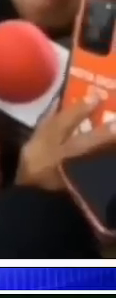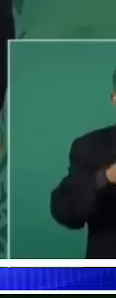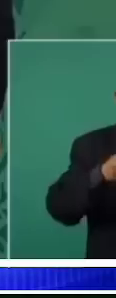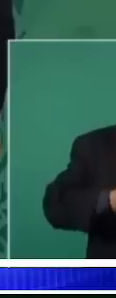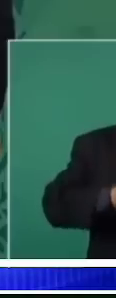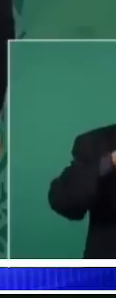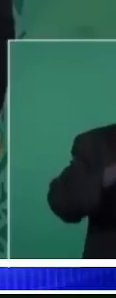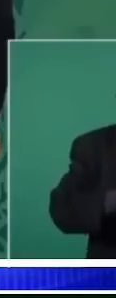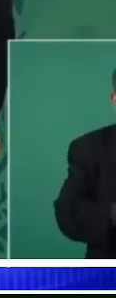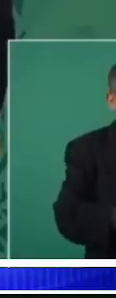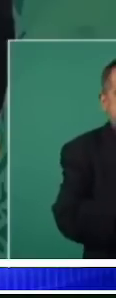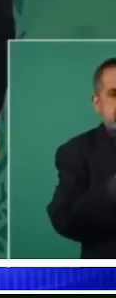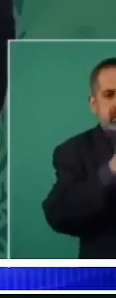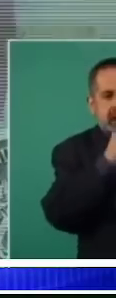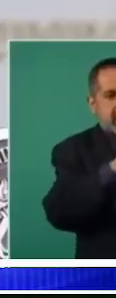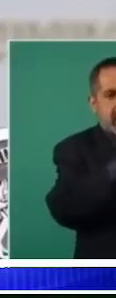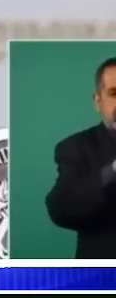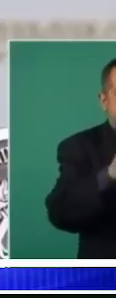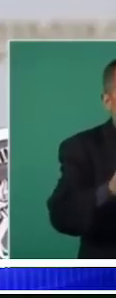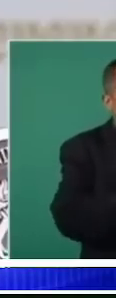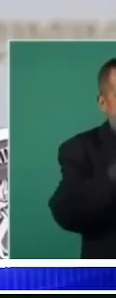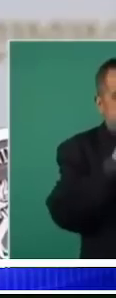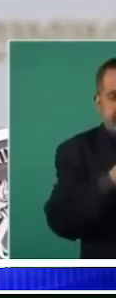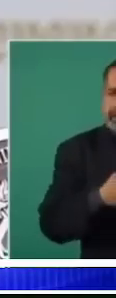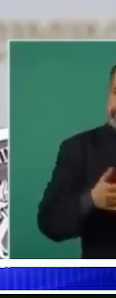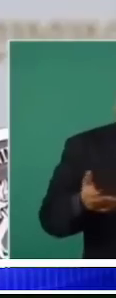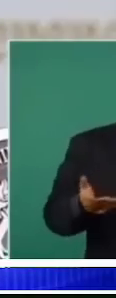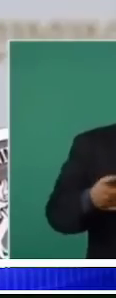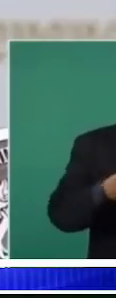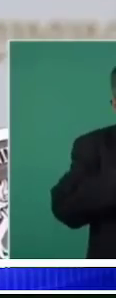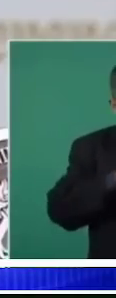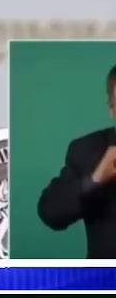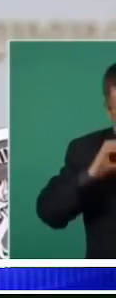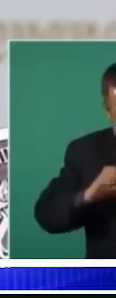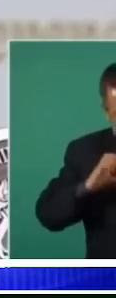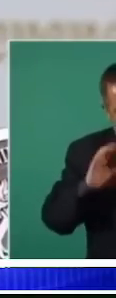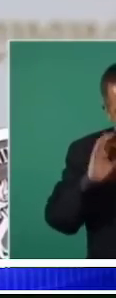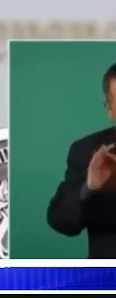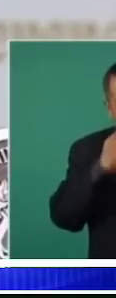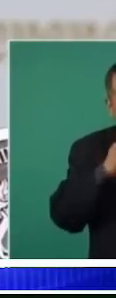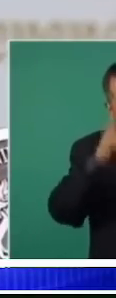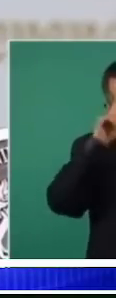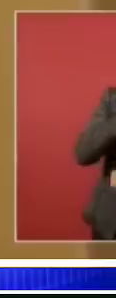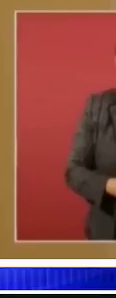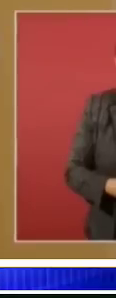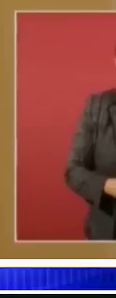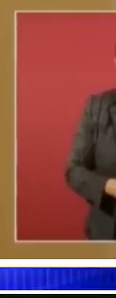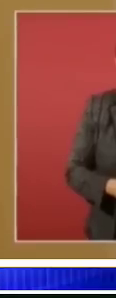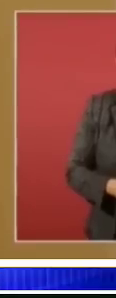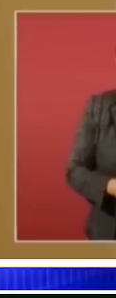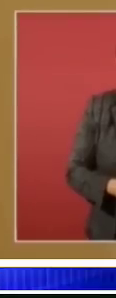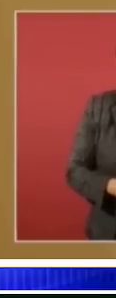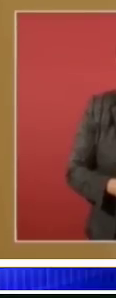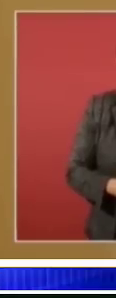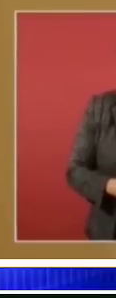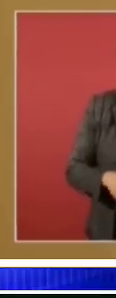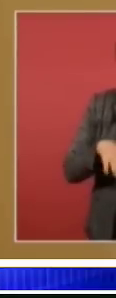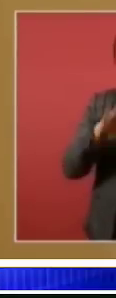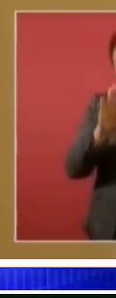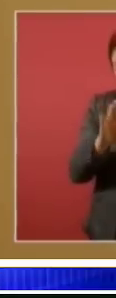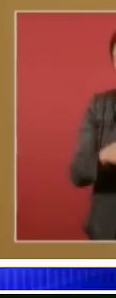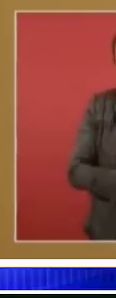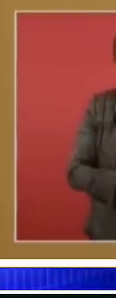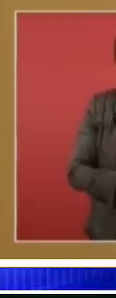Hola Qué tal amigos gracias por acompañarme en una emisión más del chapucero today hoy la 4t hoy el presidente no se la